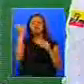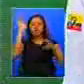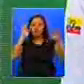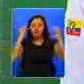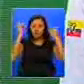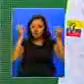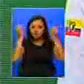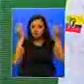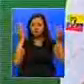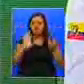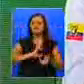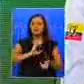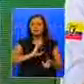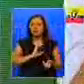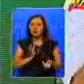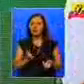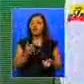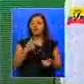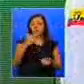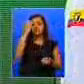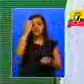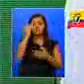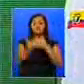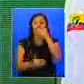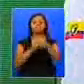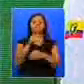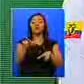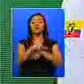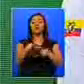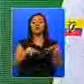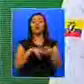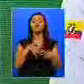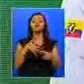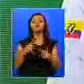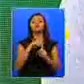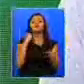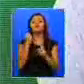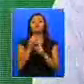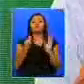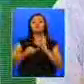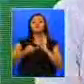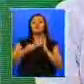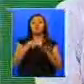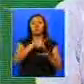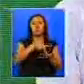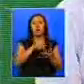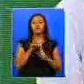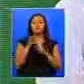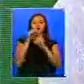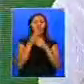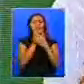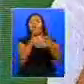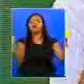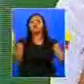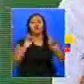generen tecnología, para y que en esa zona existan condiciones tributarias especiales, pero no para cualquier cosa, para